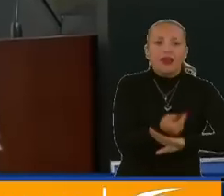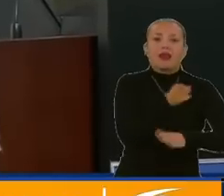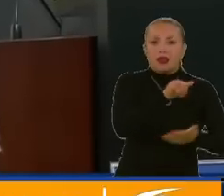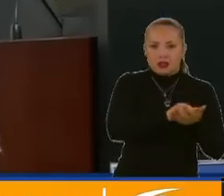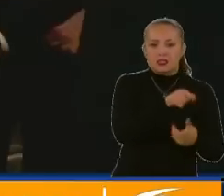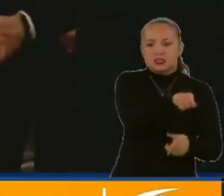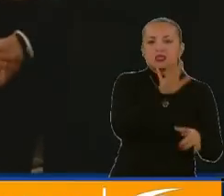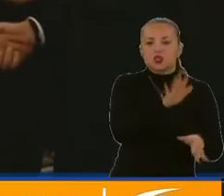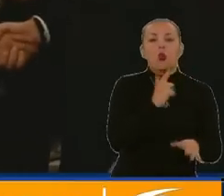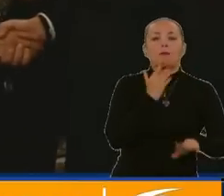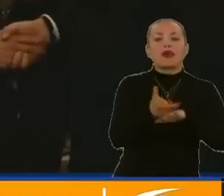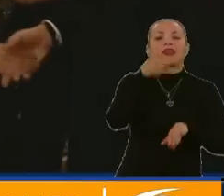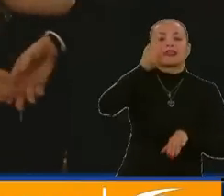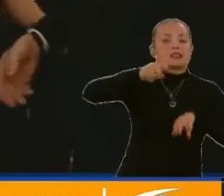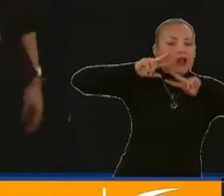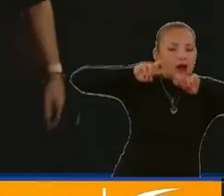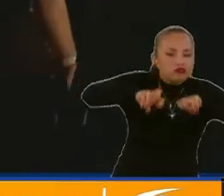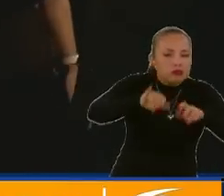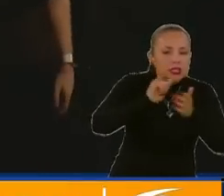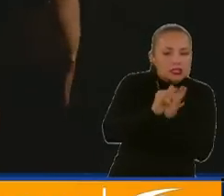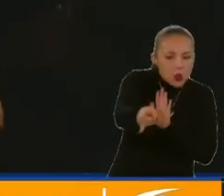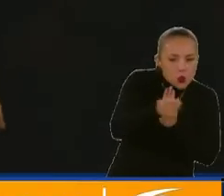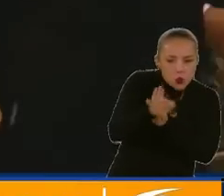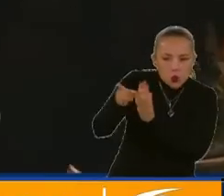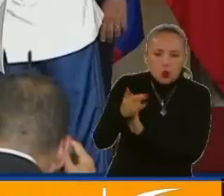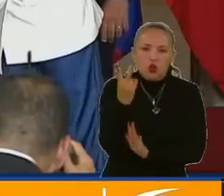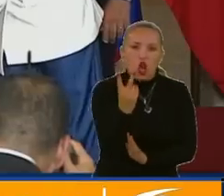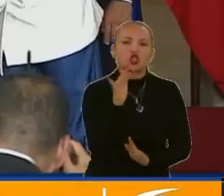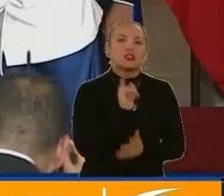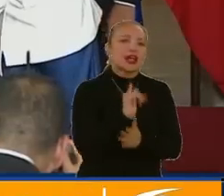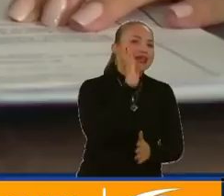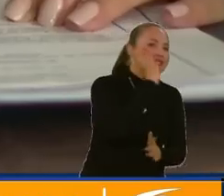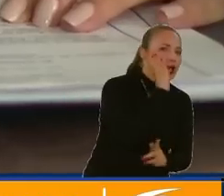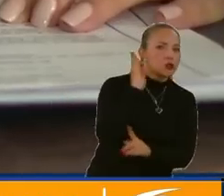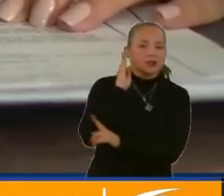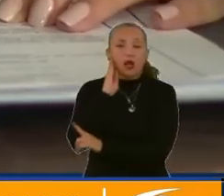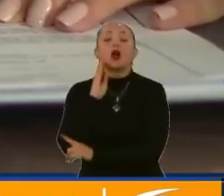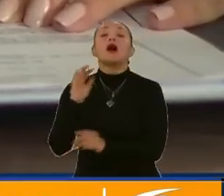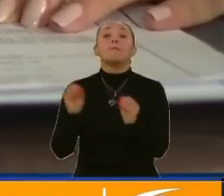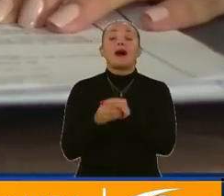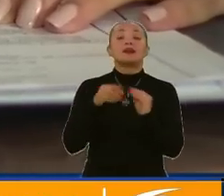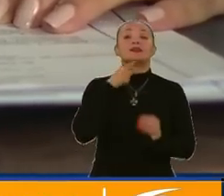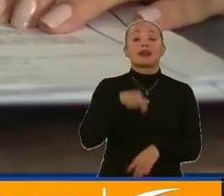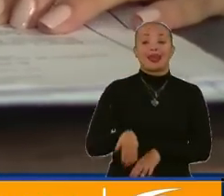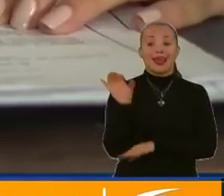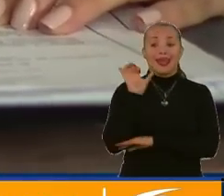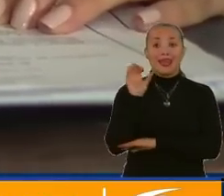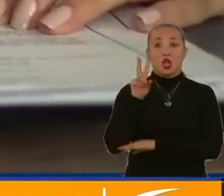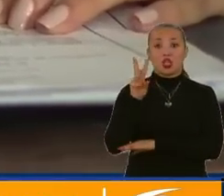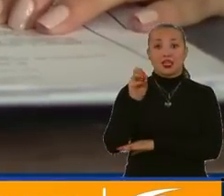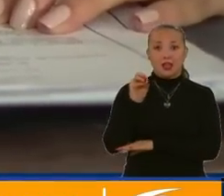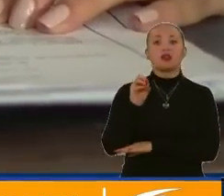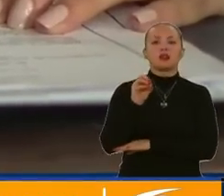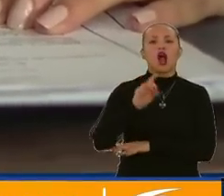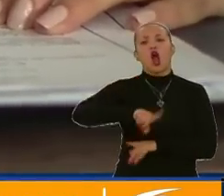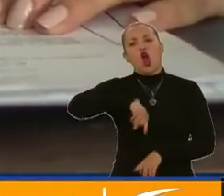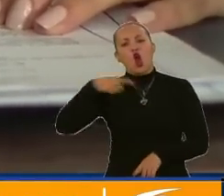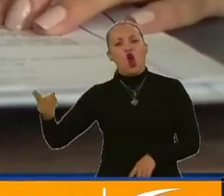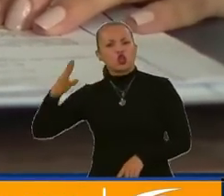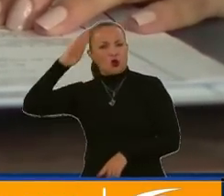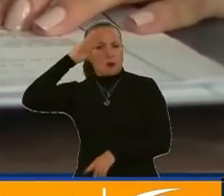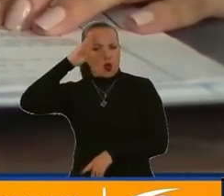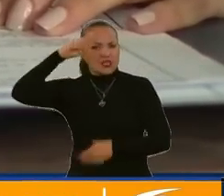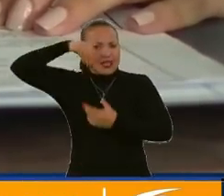que habría solicitado la interceptación de estas dos líneas, y señala que el 30 de enero de este mismo año otro uniformado de la